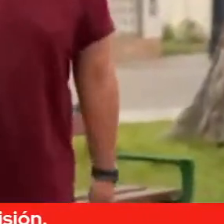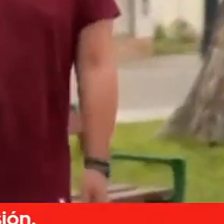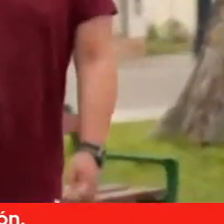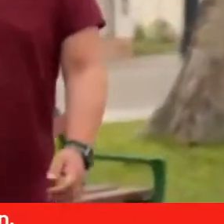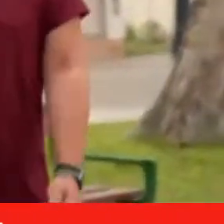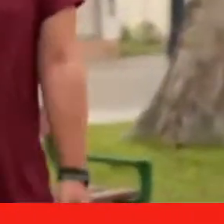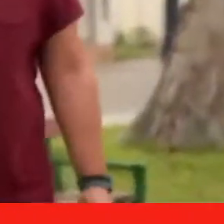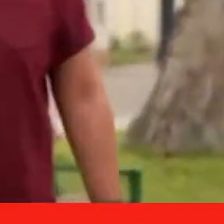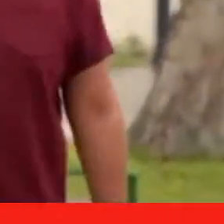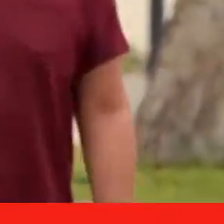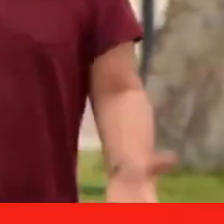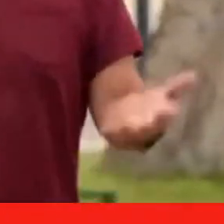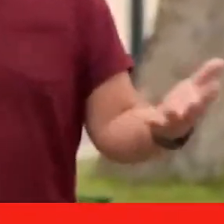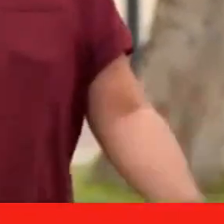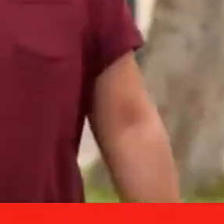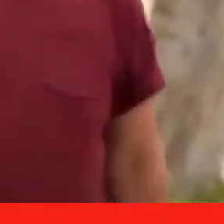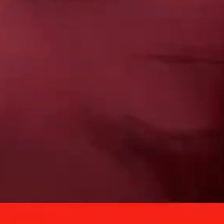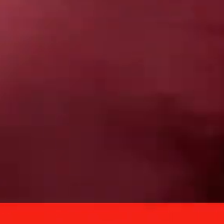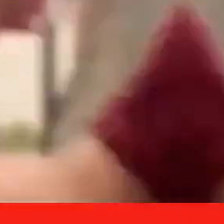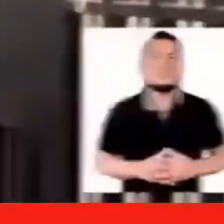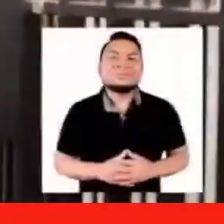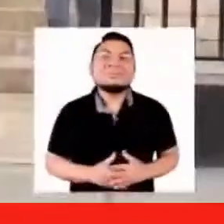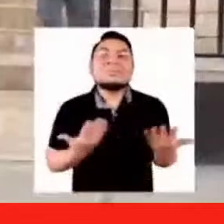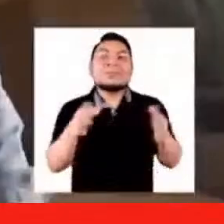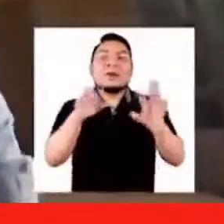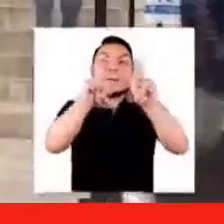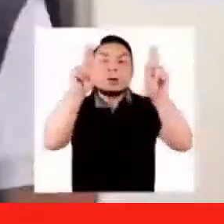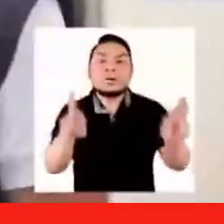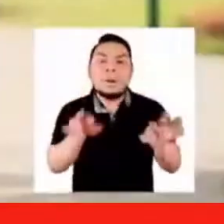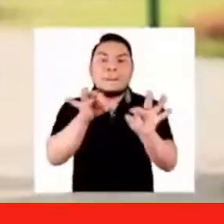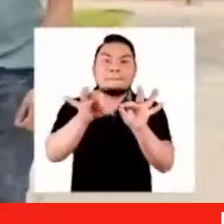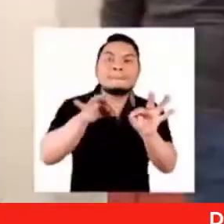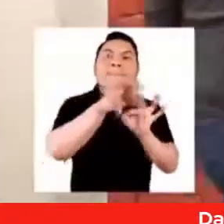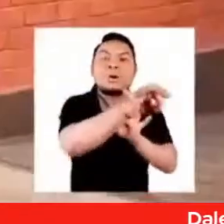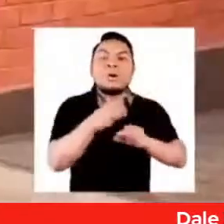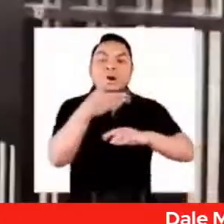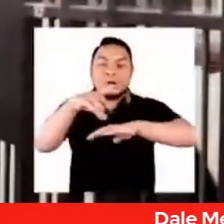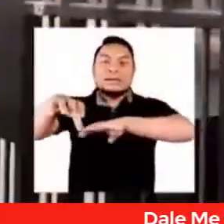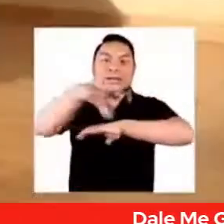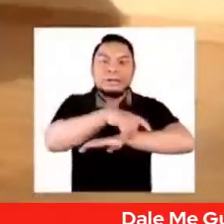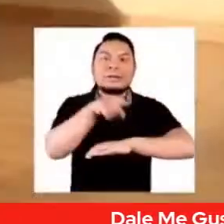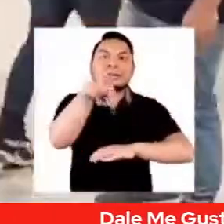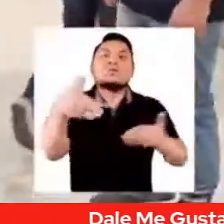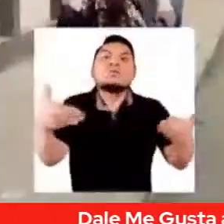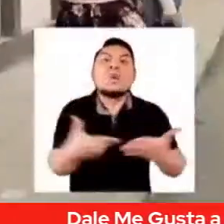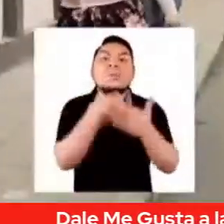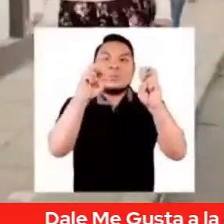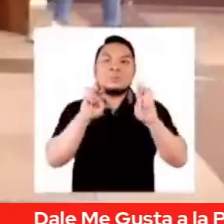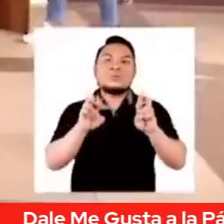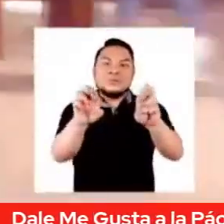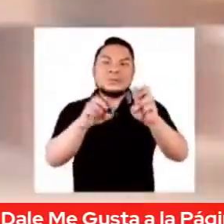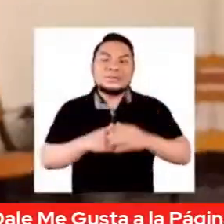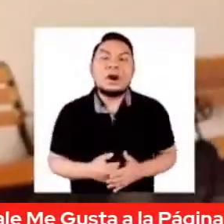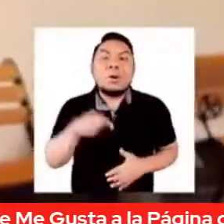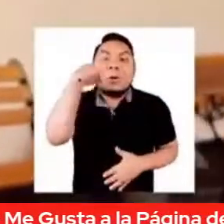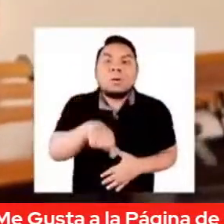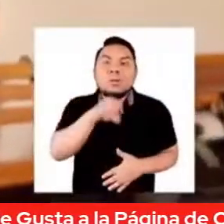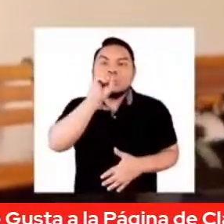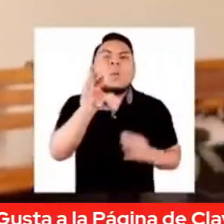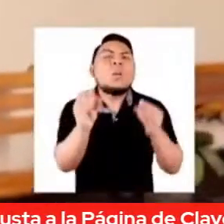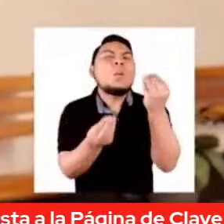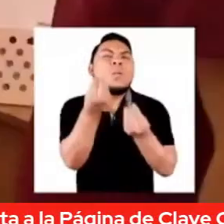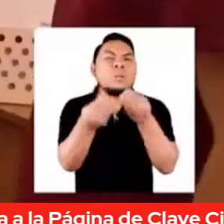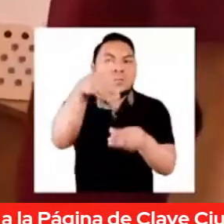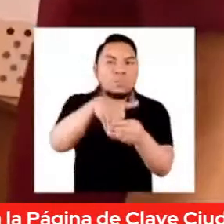Peruanas y peruanos, el país nos llama. Nuestras regiones, provincias y distritos tienen una nueva oportunidad. Hoy te